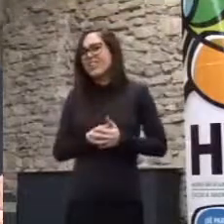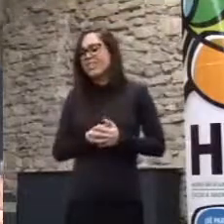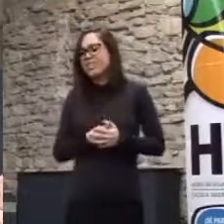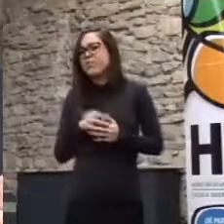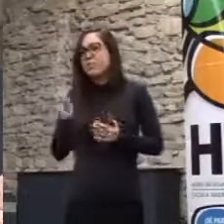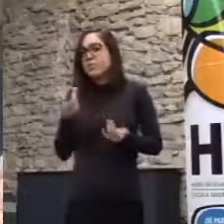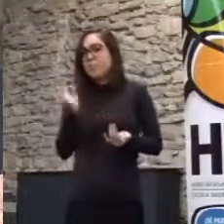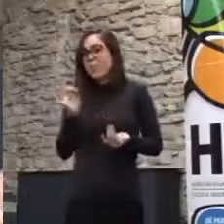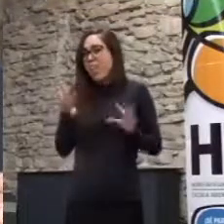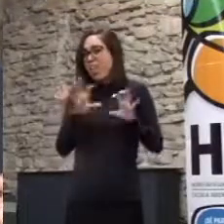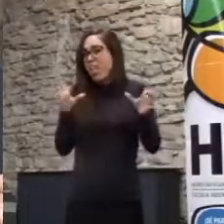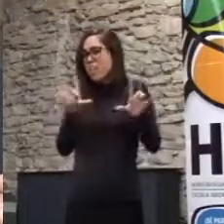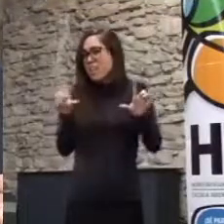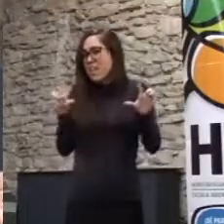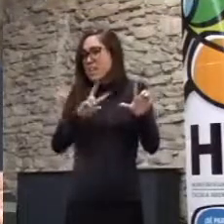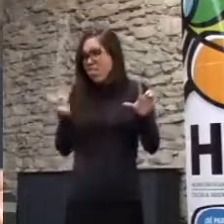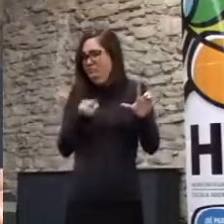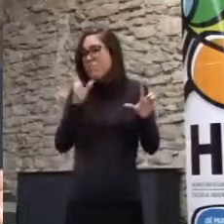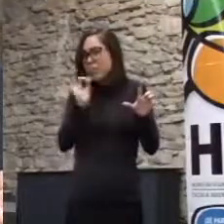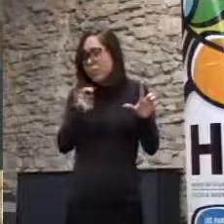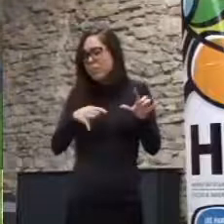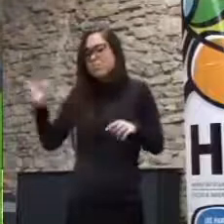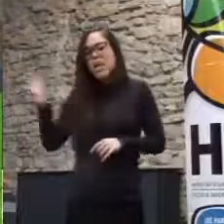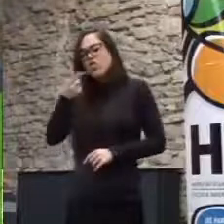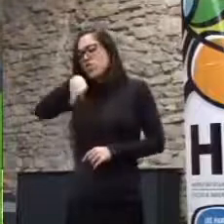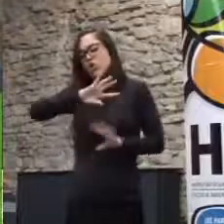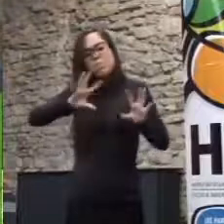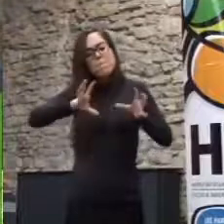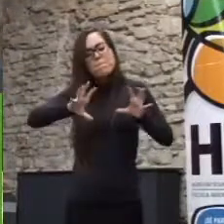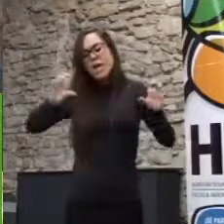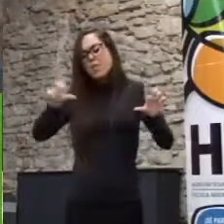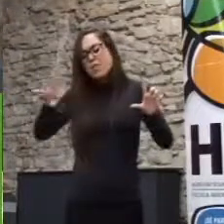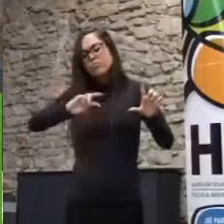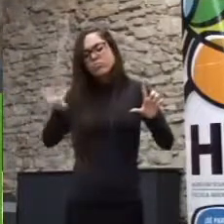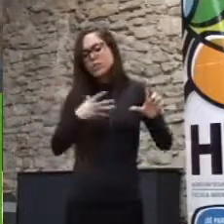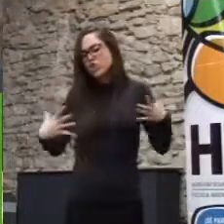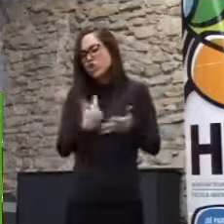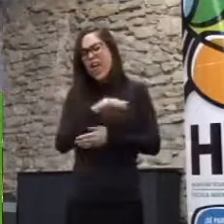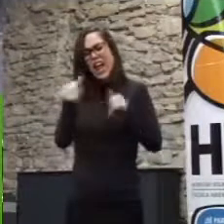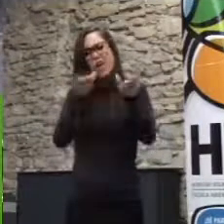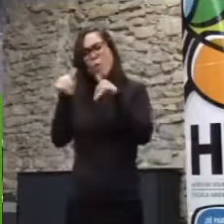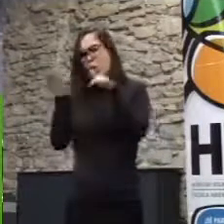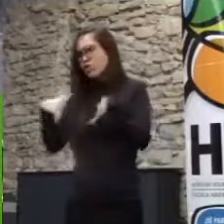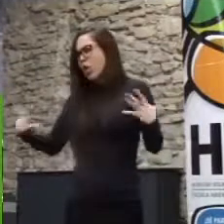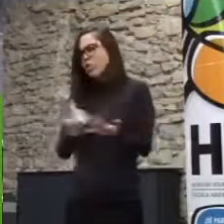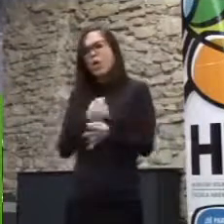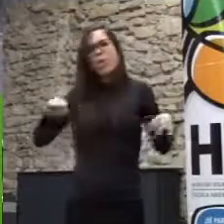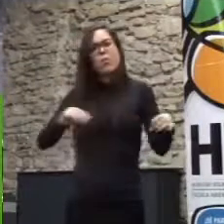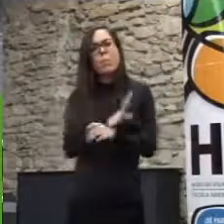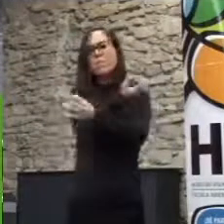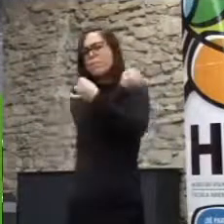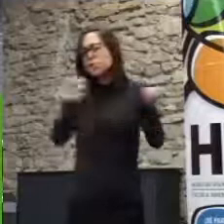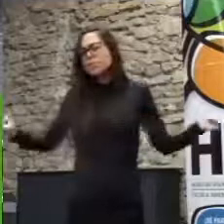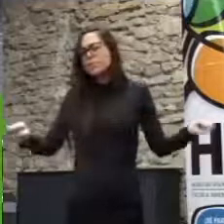que sí. Pero bueno, los medios no llegamos, claro. No podemos abarcar todas las convocatorias que hay. Es